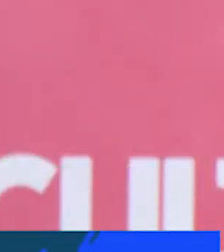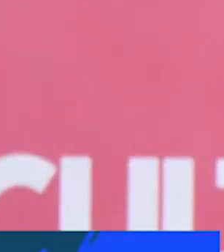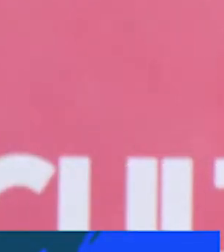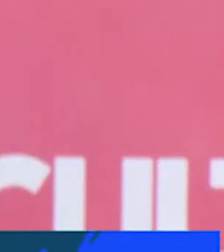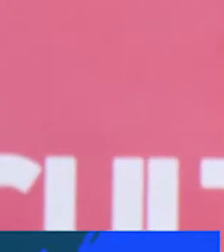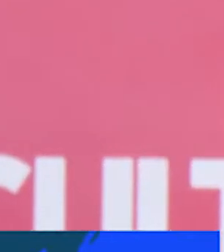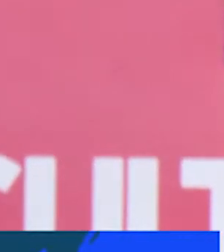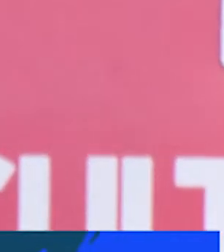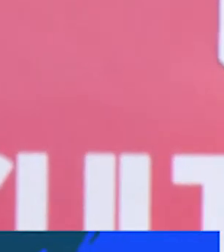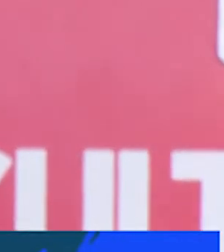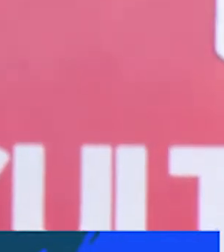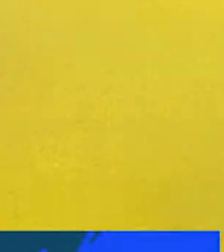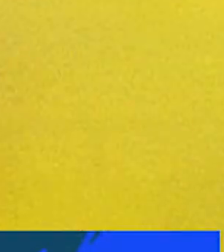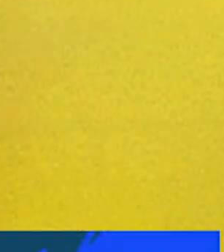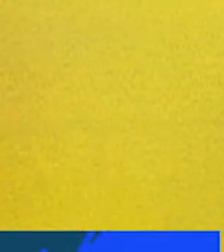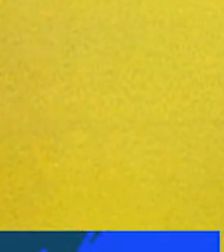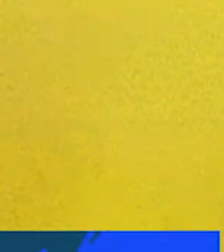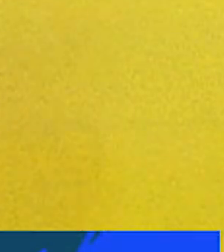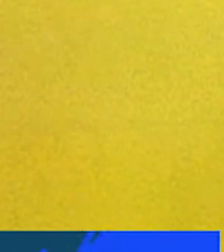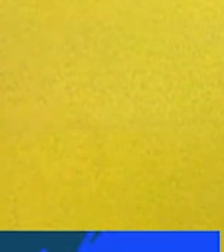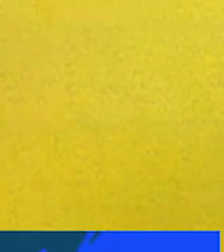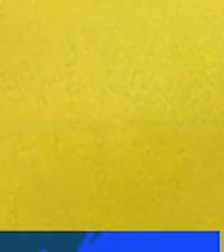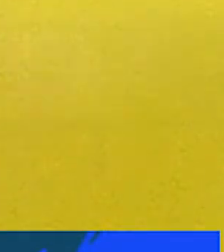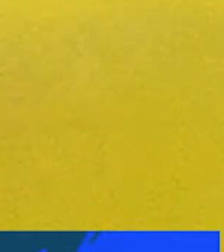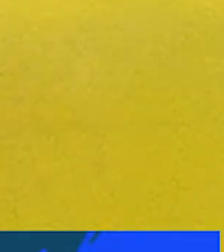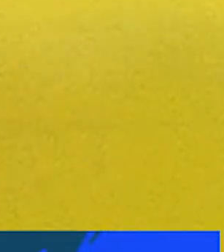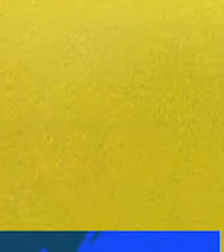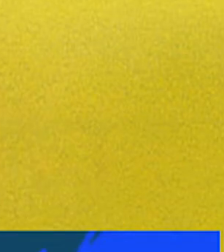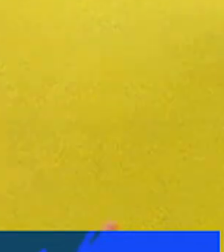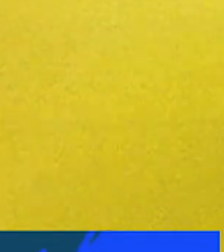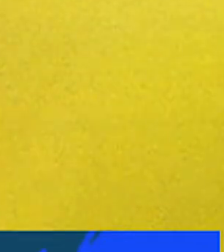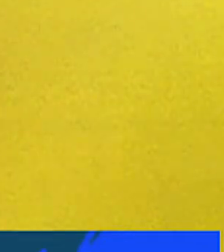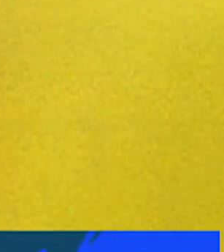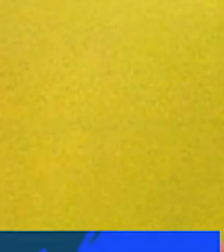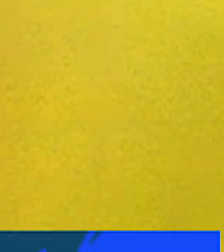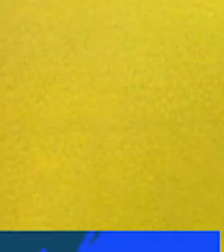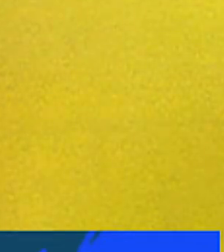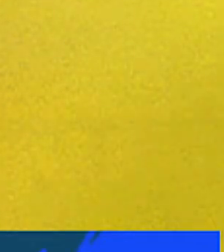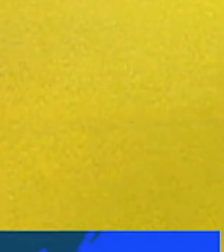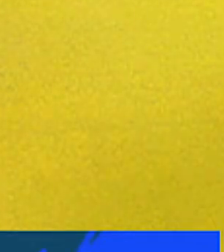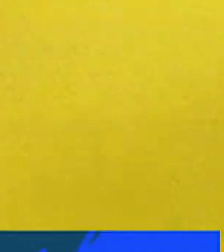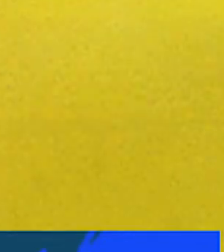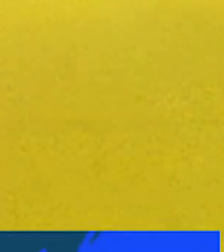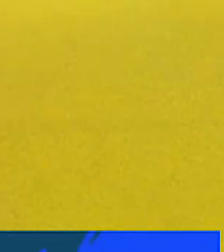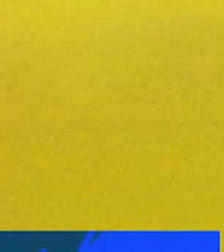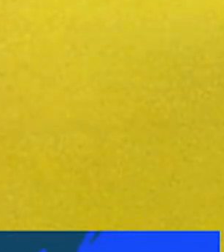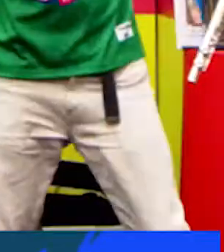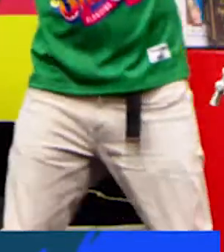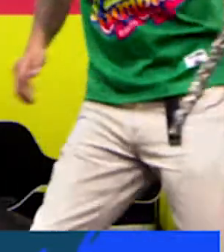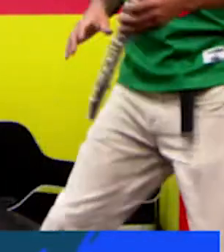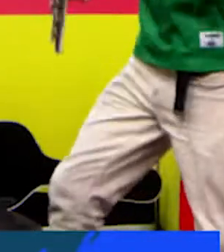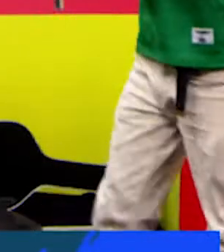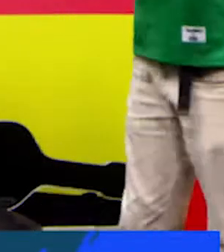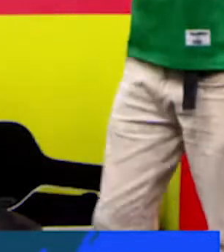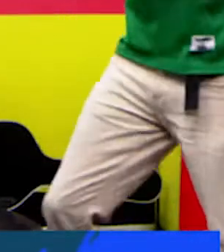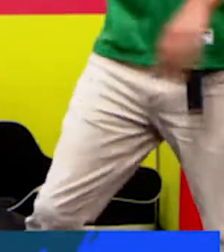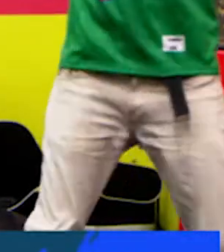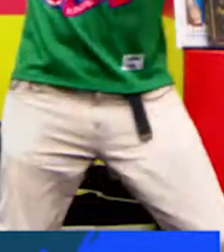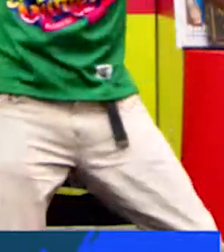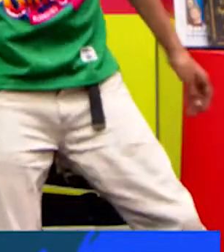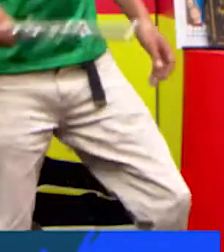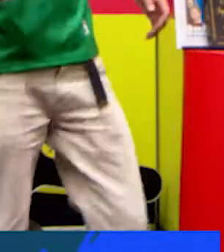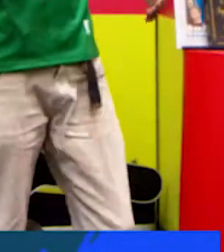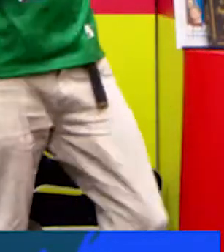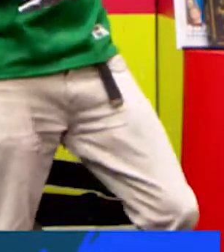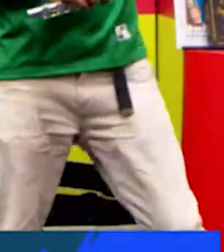rapero que está echado como delincuente. Desde la embarazada que se fuerza le rompe la fuente. Hasta la encarcelada por decidir. Desde quien es